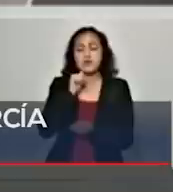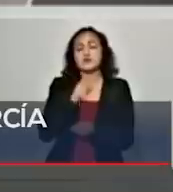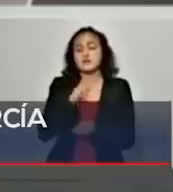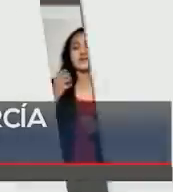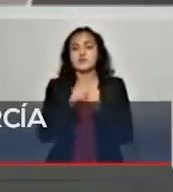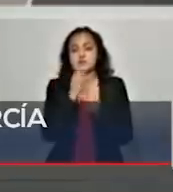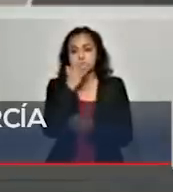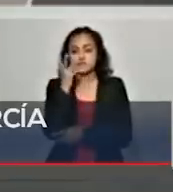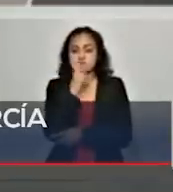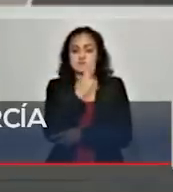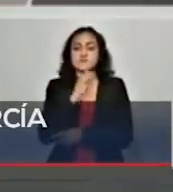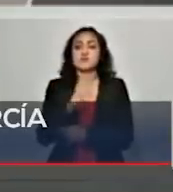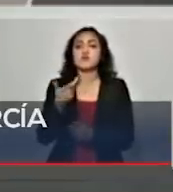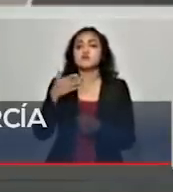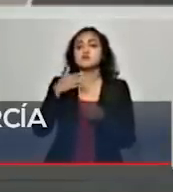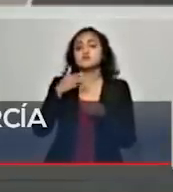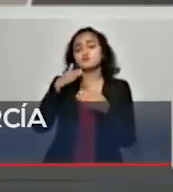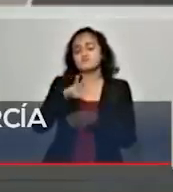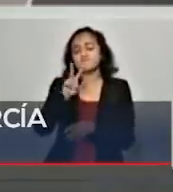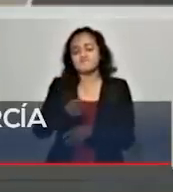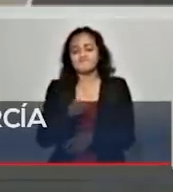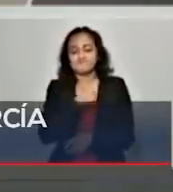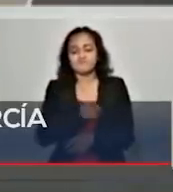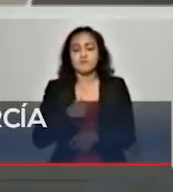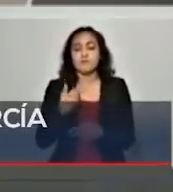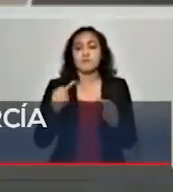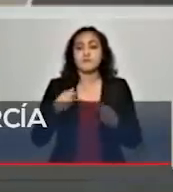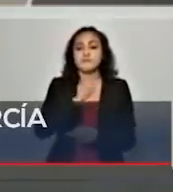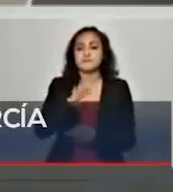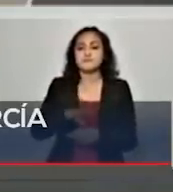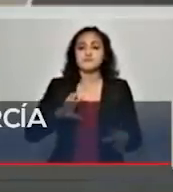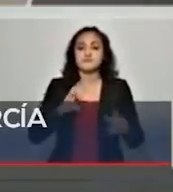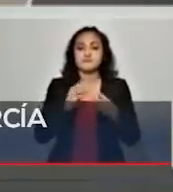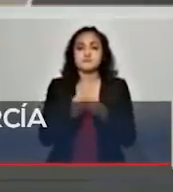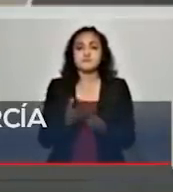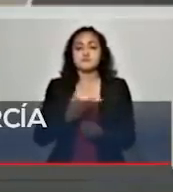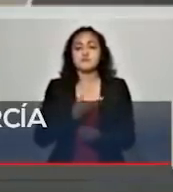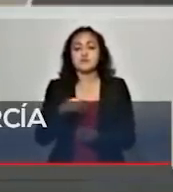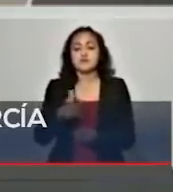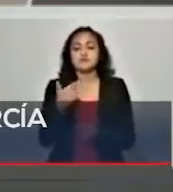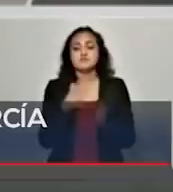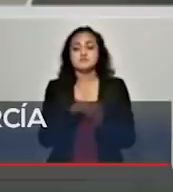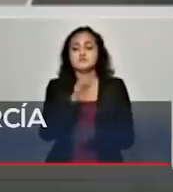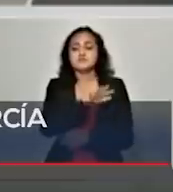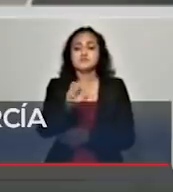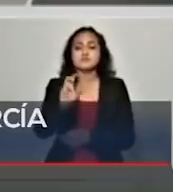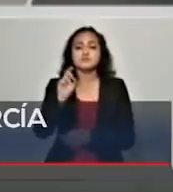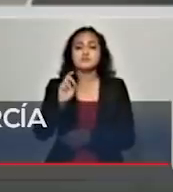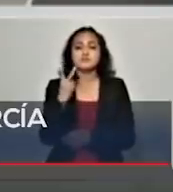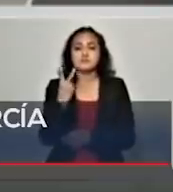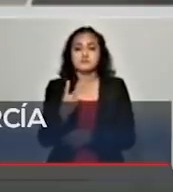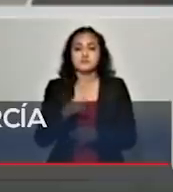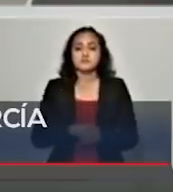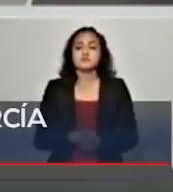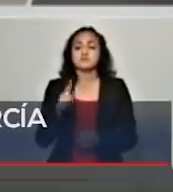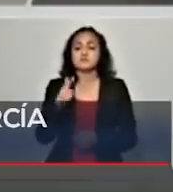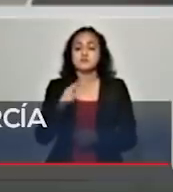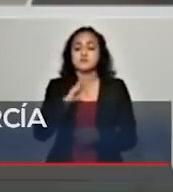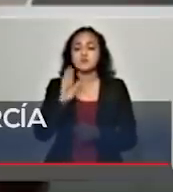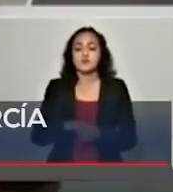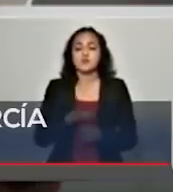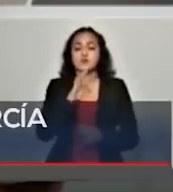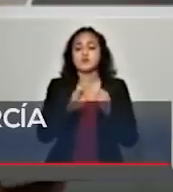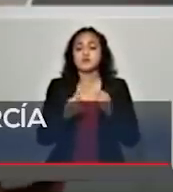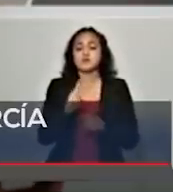de ayer en lo que respecta a lamentablemente a las defunciones tenemos un acumulado de 12 mil 532 7